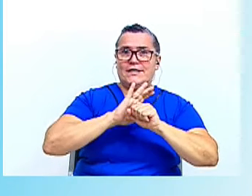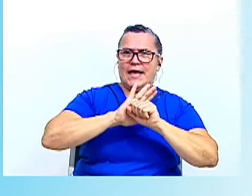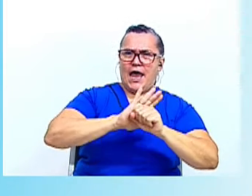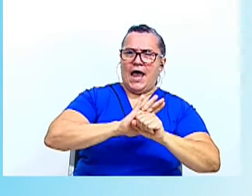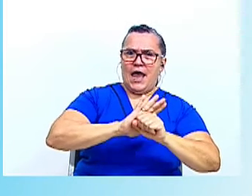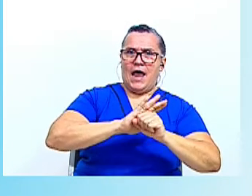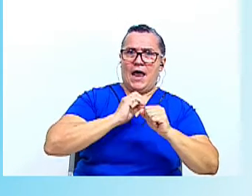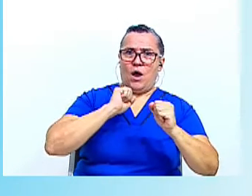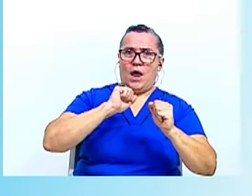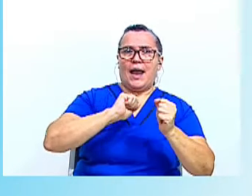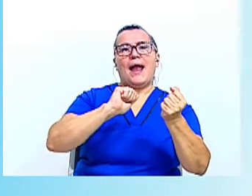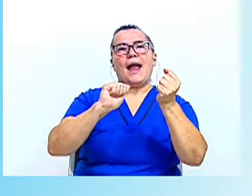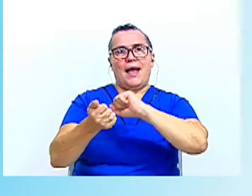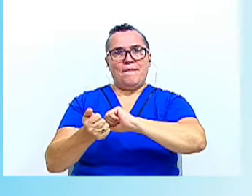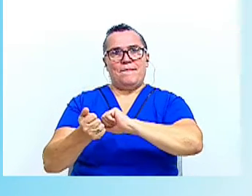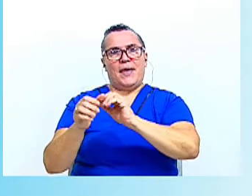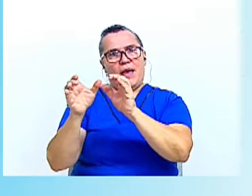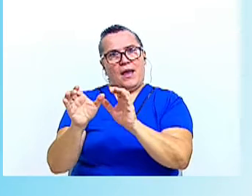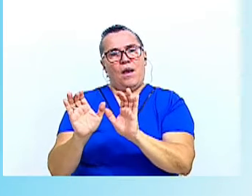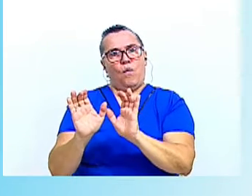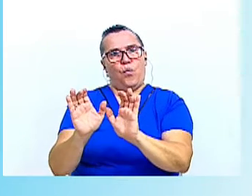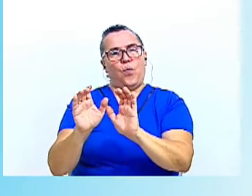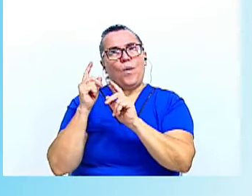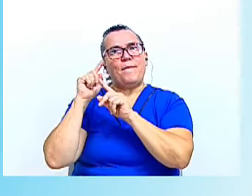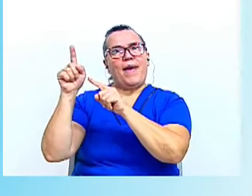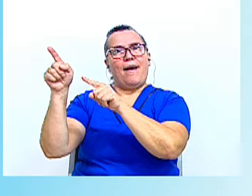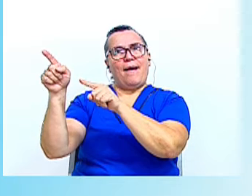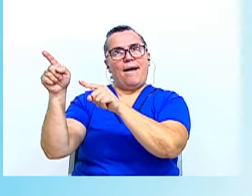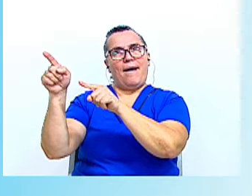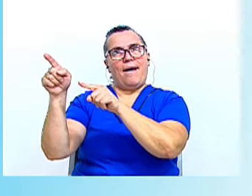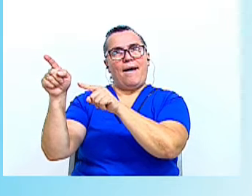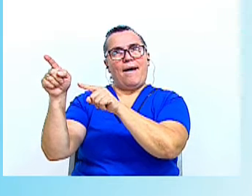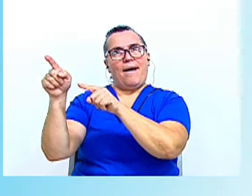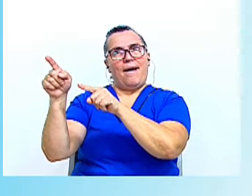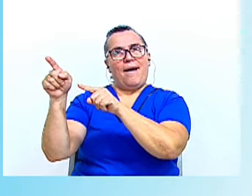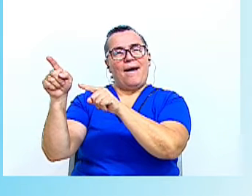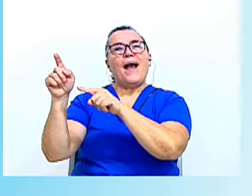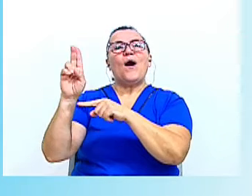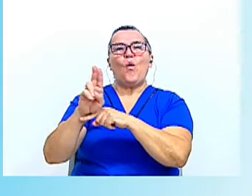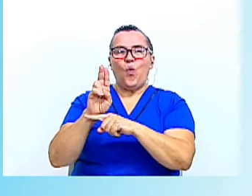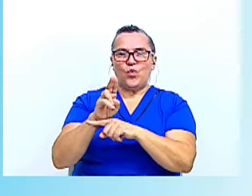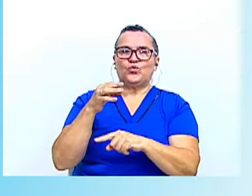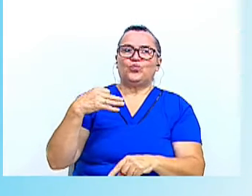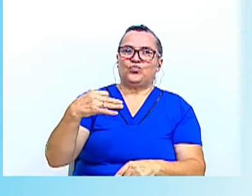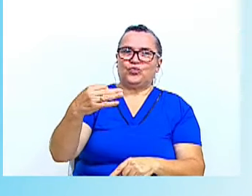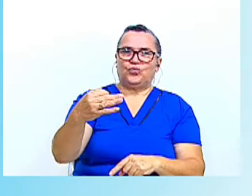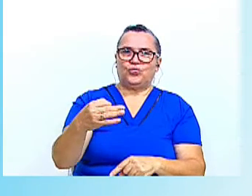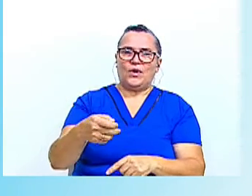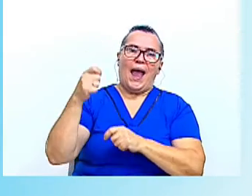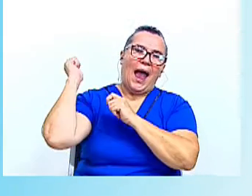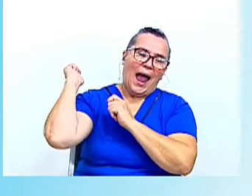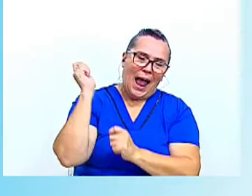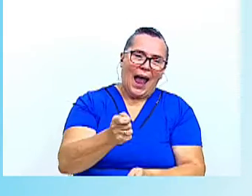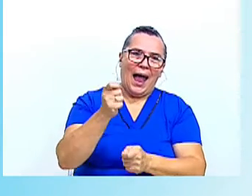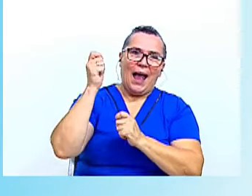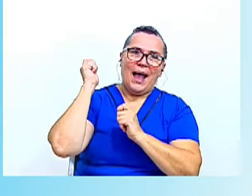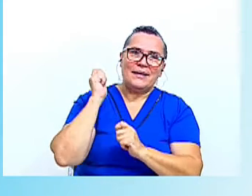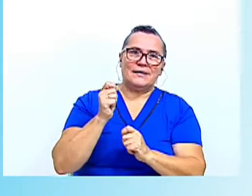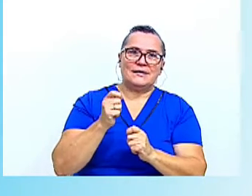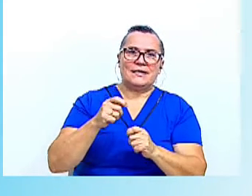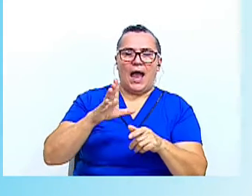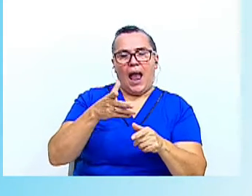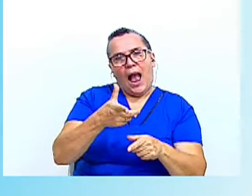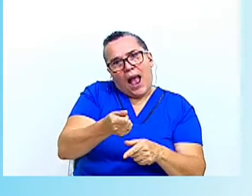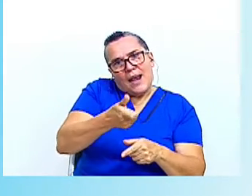cuerpo. Entonces, veamos aquí en esta imagen algunas máquinas de uso cotidiano, el hacha, un alicate,